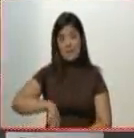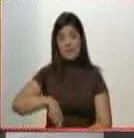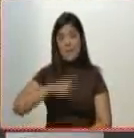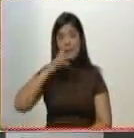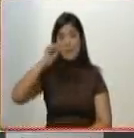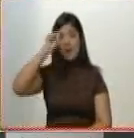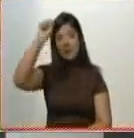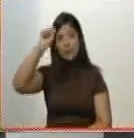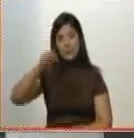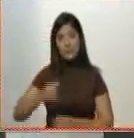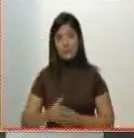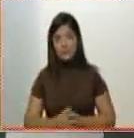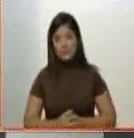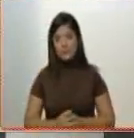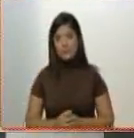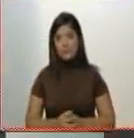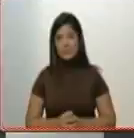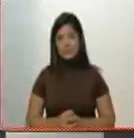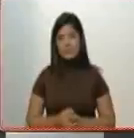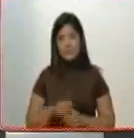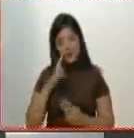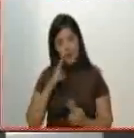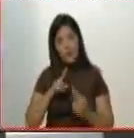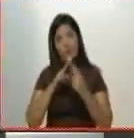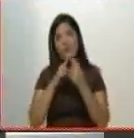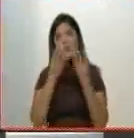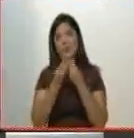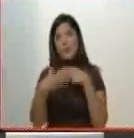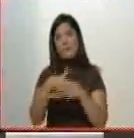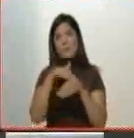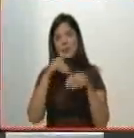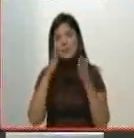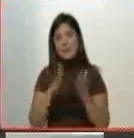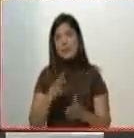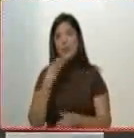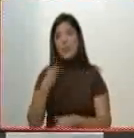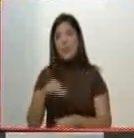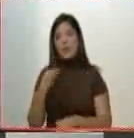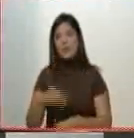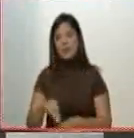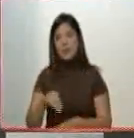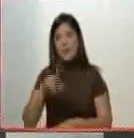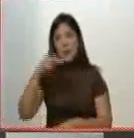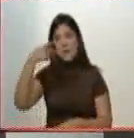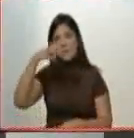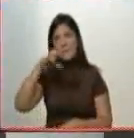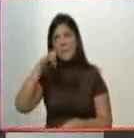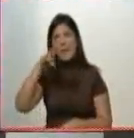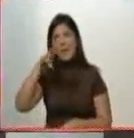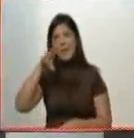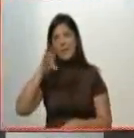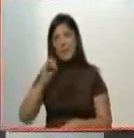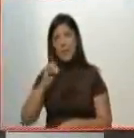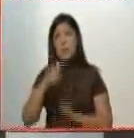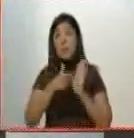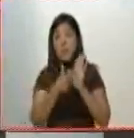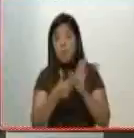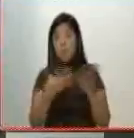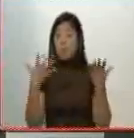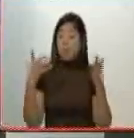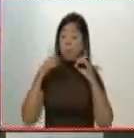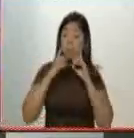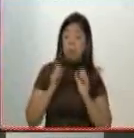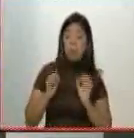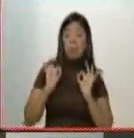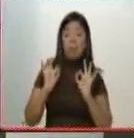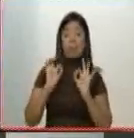Nicolás Maduro, tiene un encuentro con el ministro del Poder Popular para la Juventud, Pedro Infante, demostrando los dotes y las